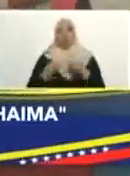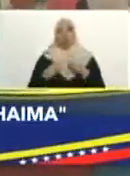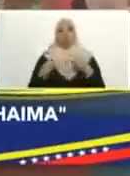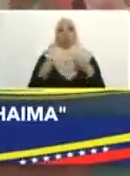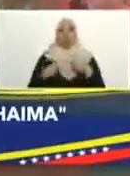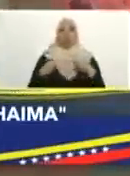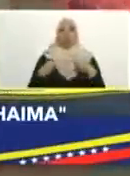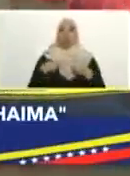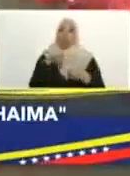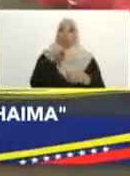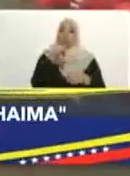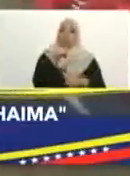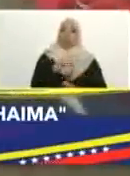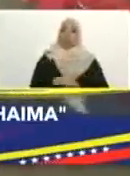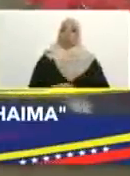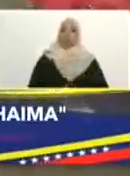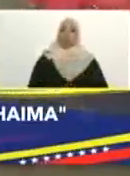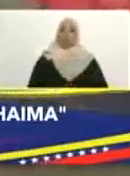adelante.